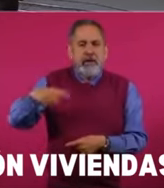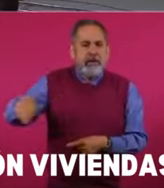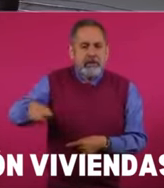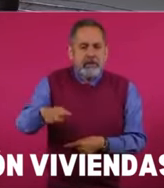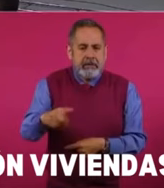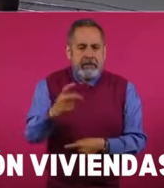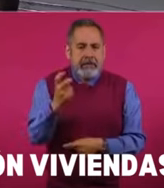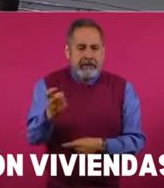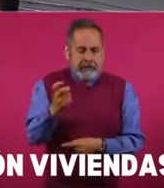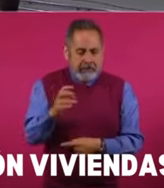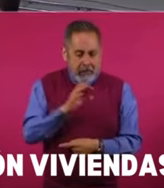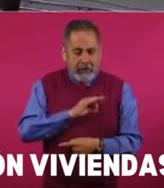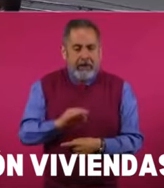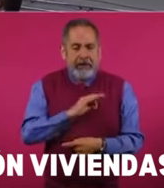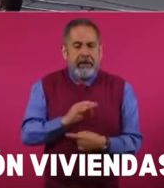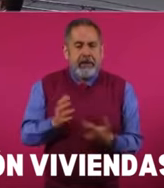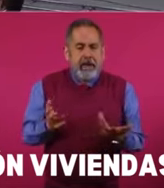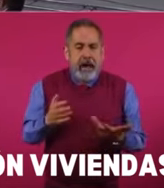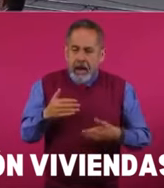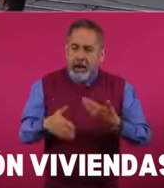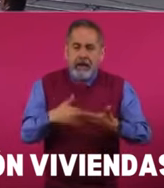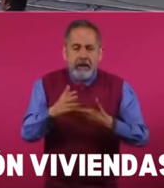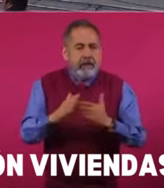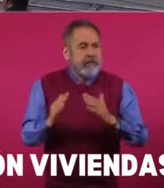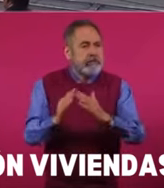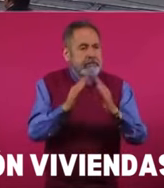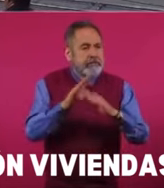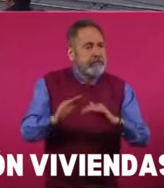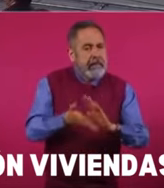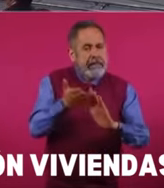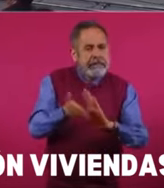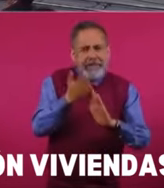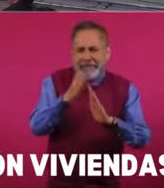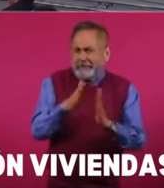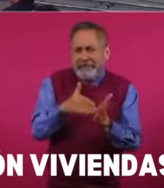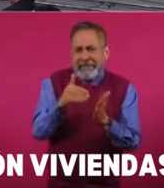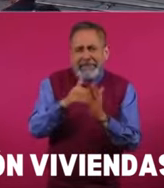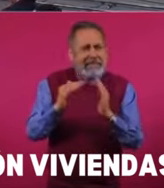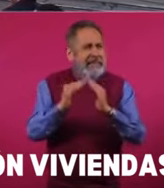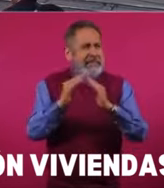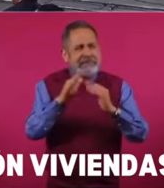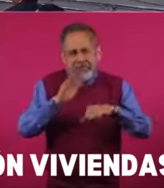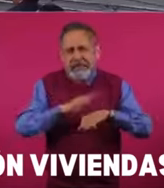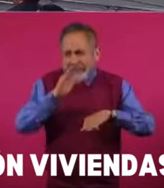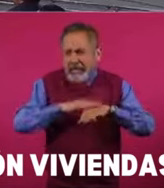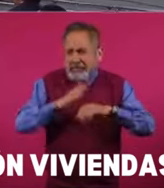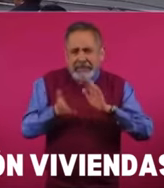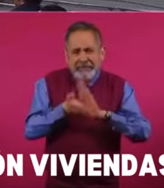permitir que se construyan miles